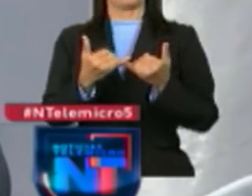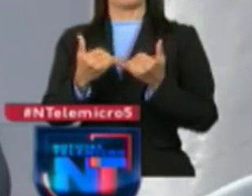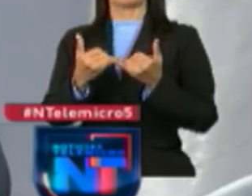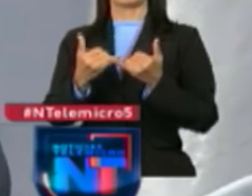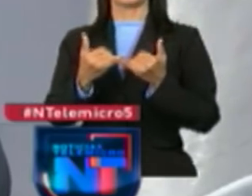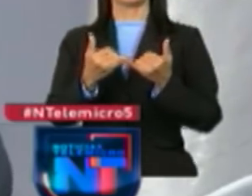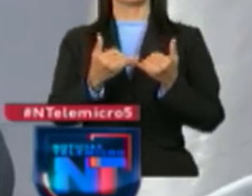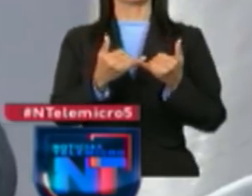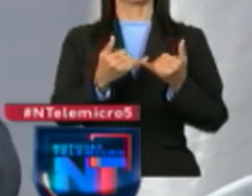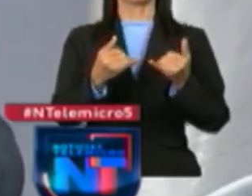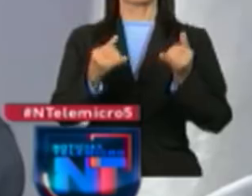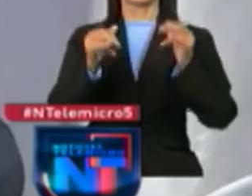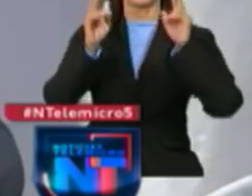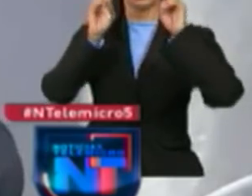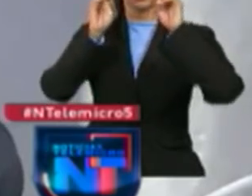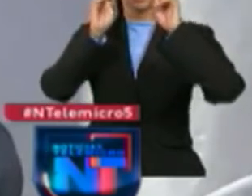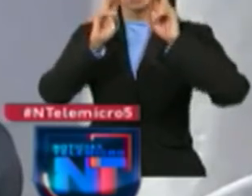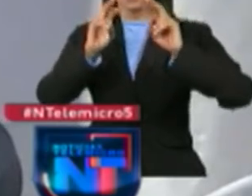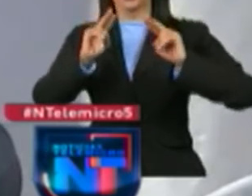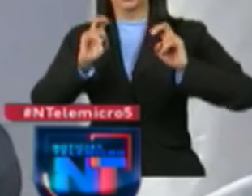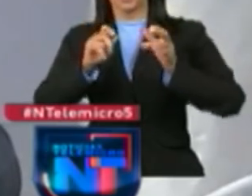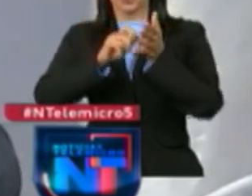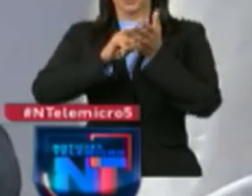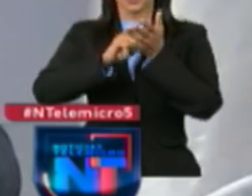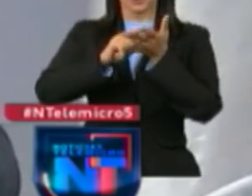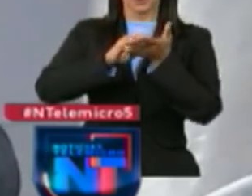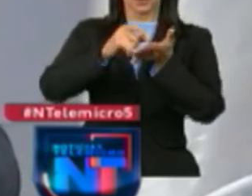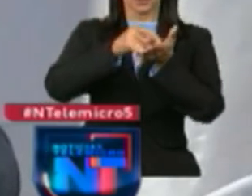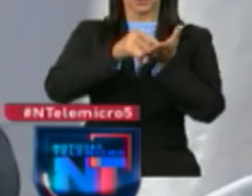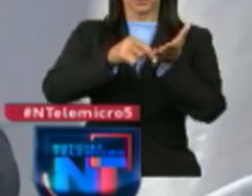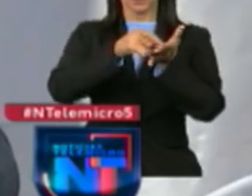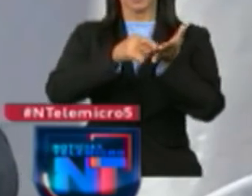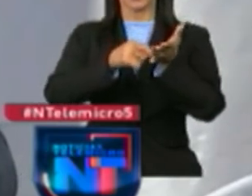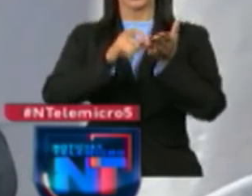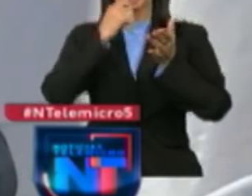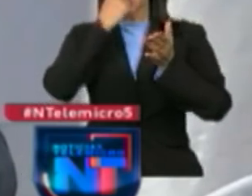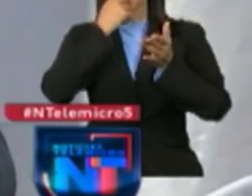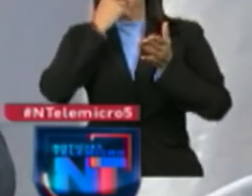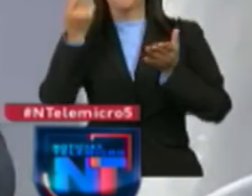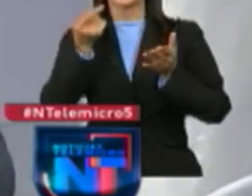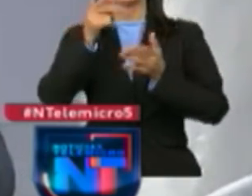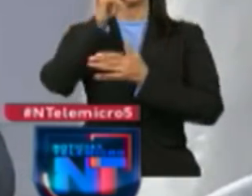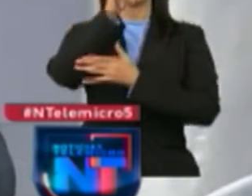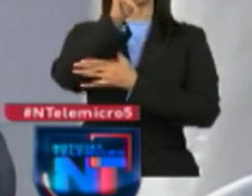el número de pruebas de PCR según el boletín es de